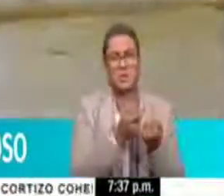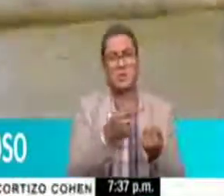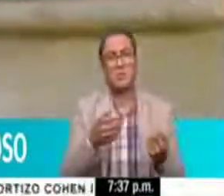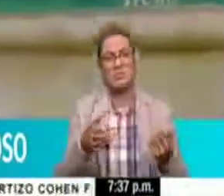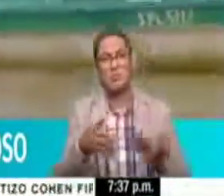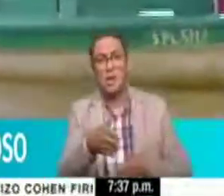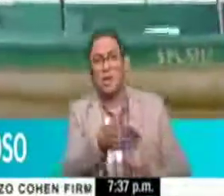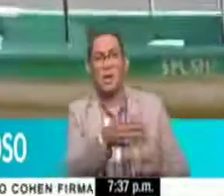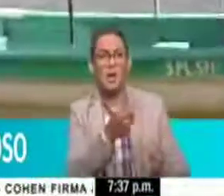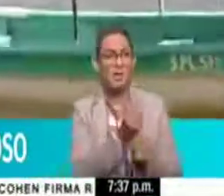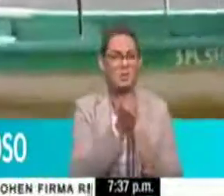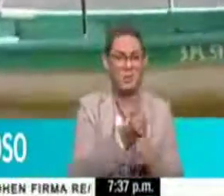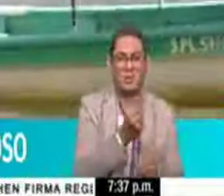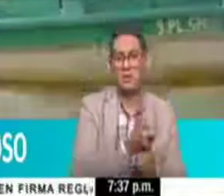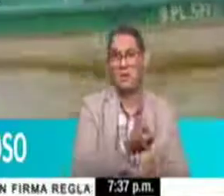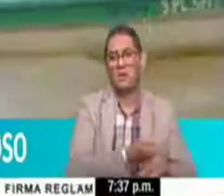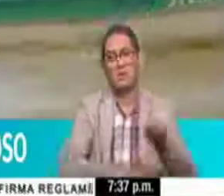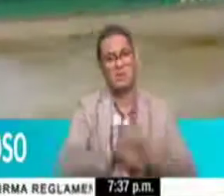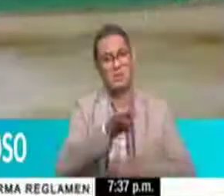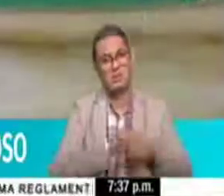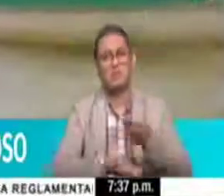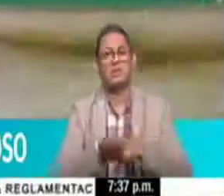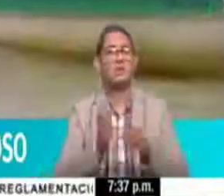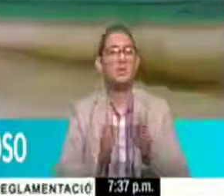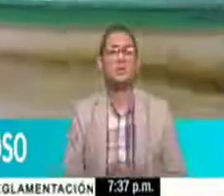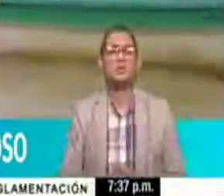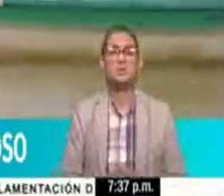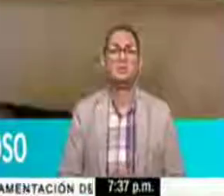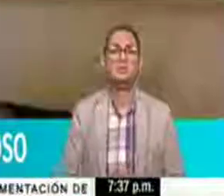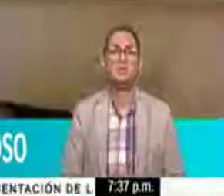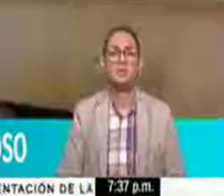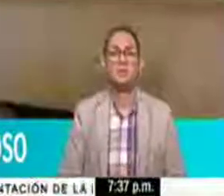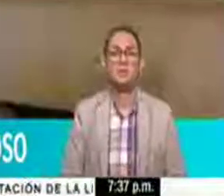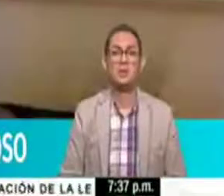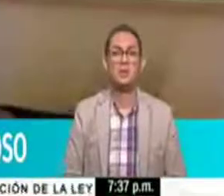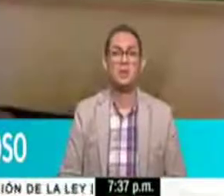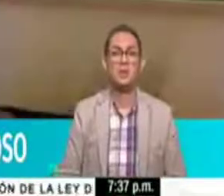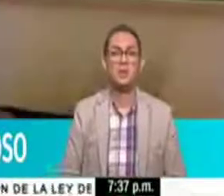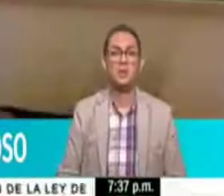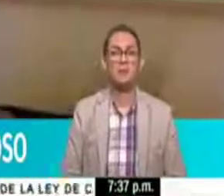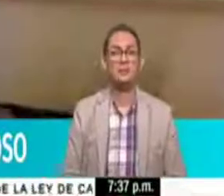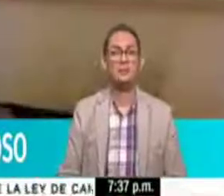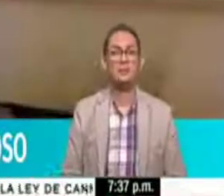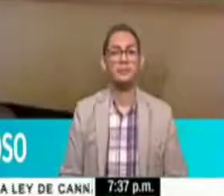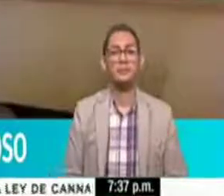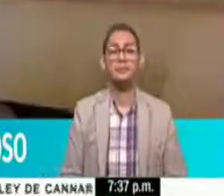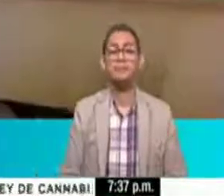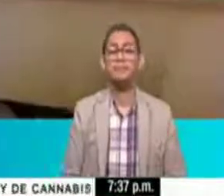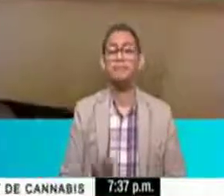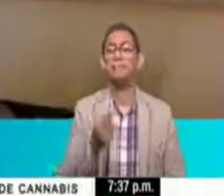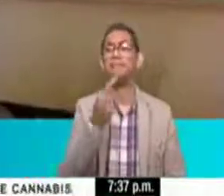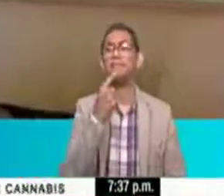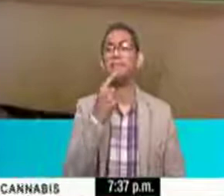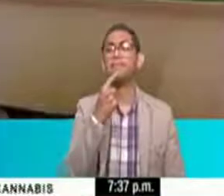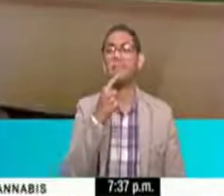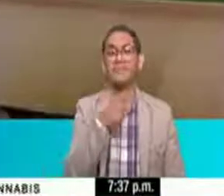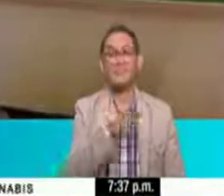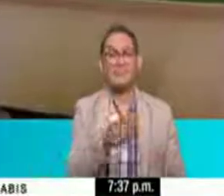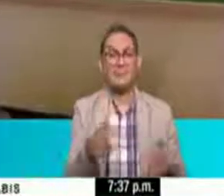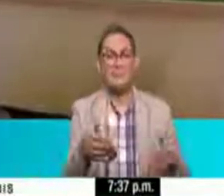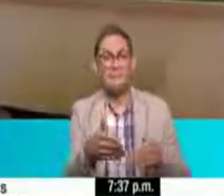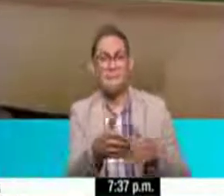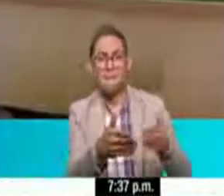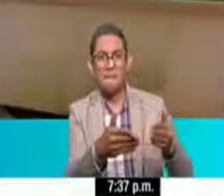lema Rompiendo Paradigmas en la Pesca Artesanal. Al sistema en términos de peces, mariscos, que son donde justamente